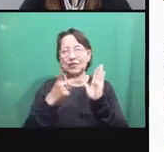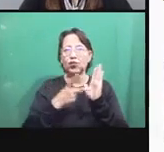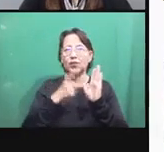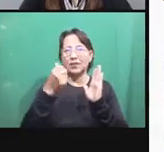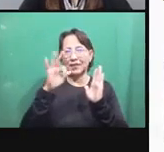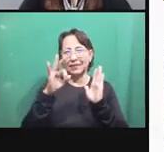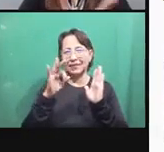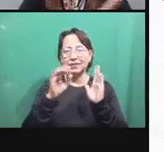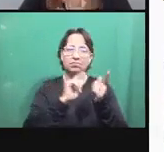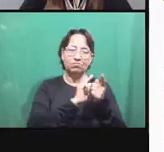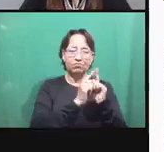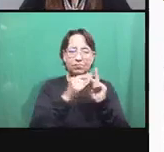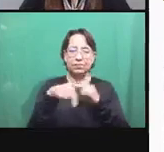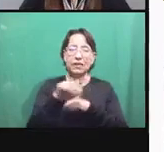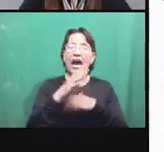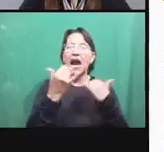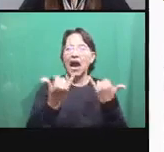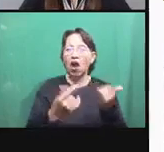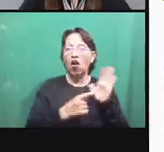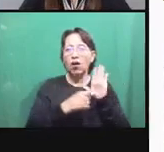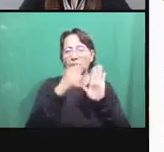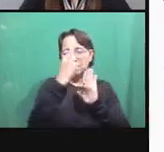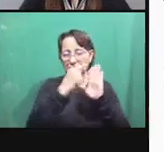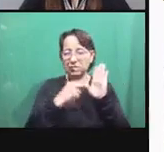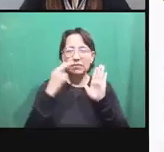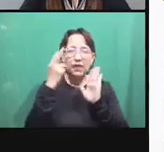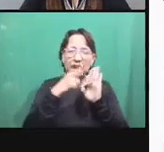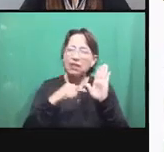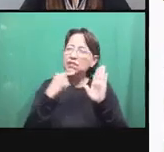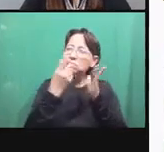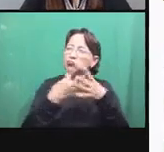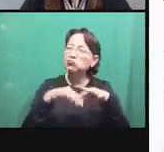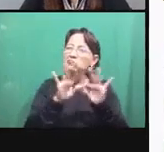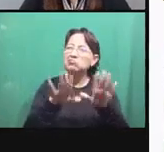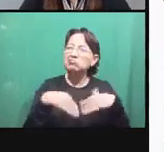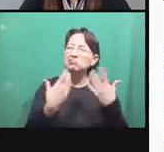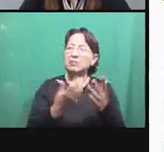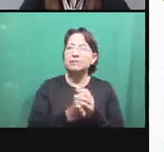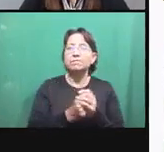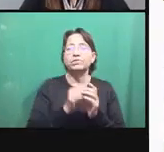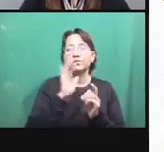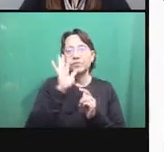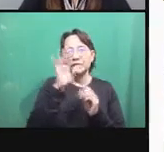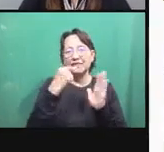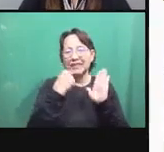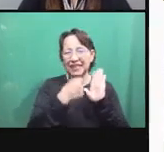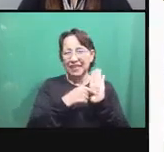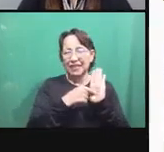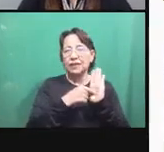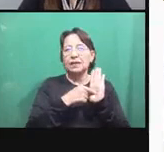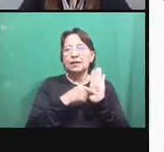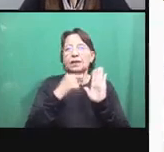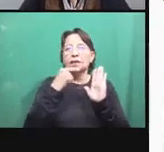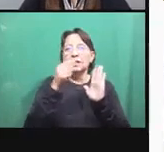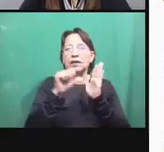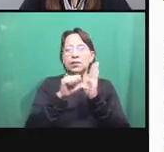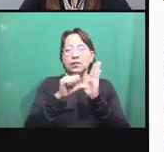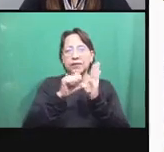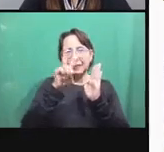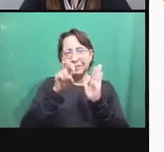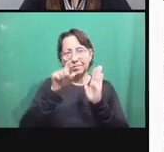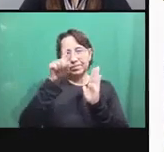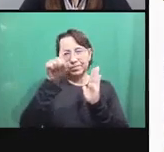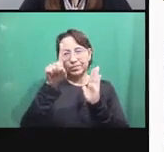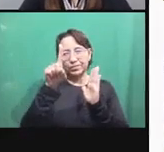2013. Quiero pues hacer lectura de algo importante y es uno, dentro de sus consideraciones se menciona el artículo 71 de la